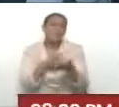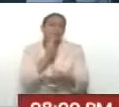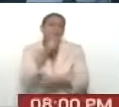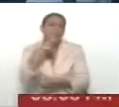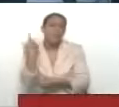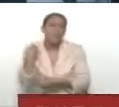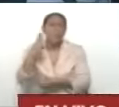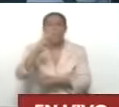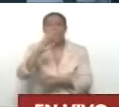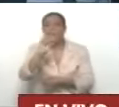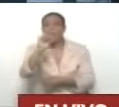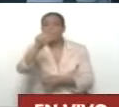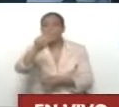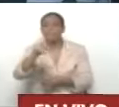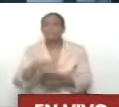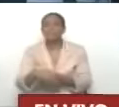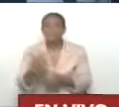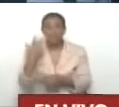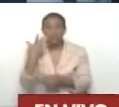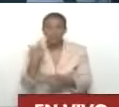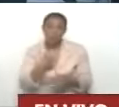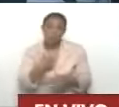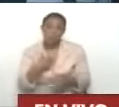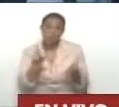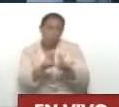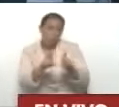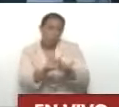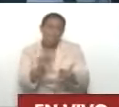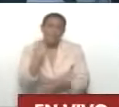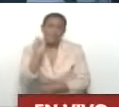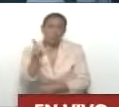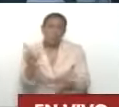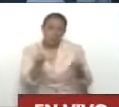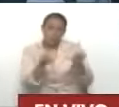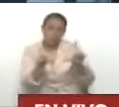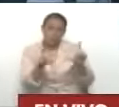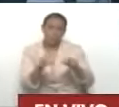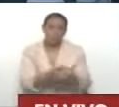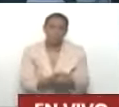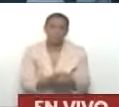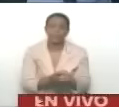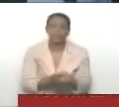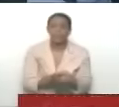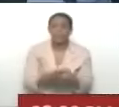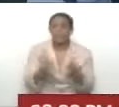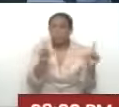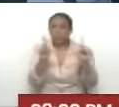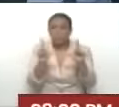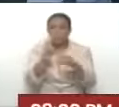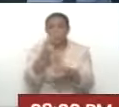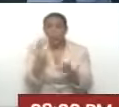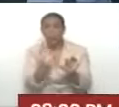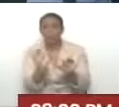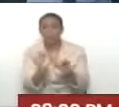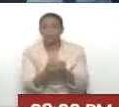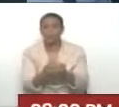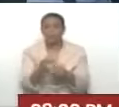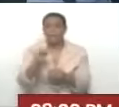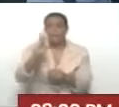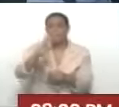Yo tengo dos canales, fíjese, presidente, tengo dos canales en Telegram. Tengo dos canales en Odyssey. Tengo dos canales en BK.